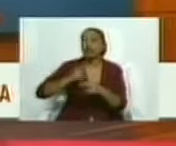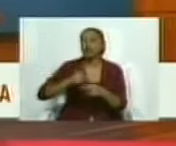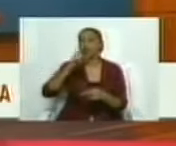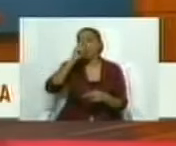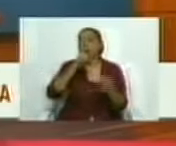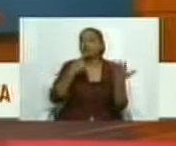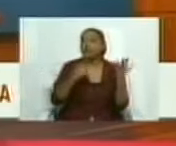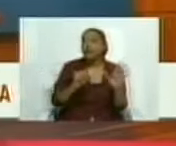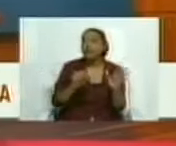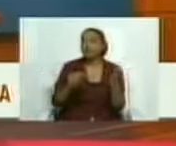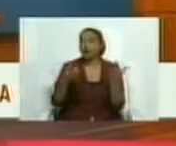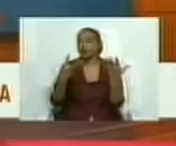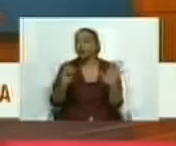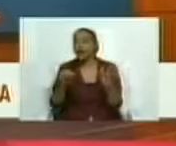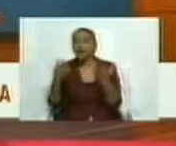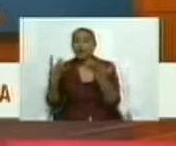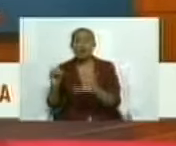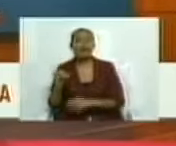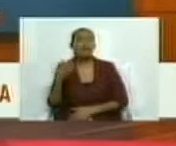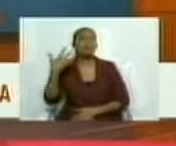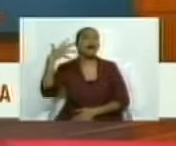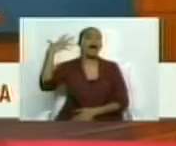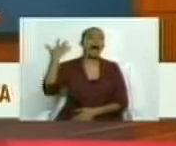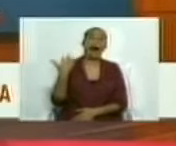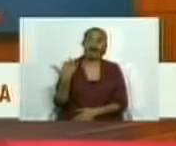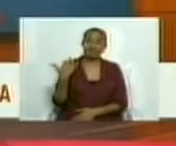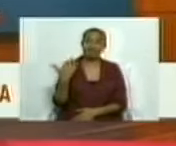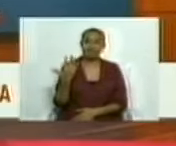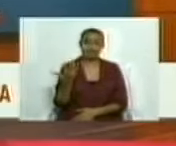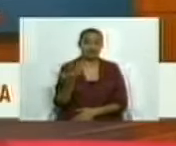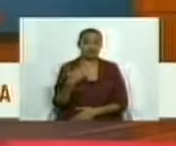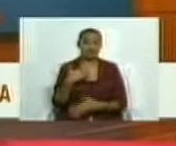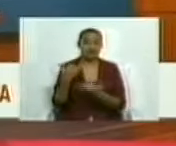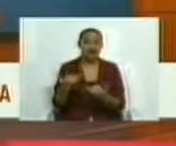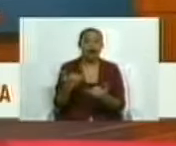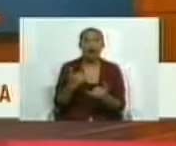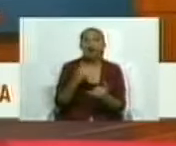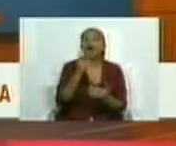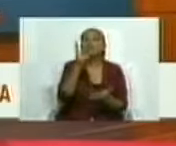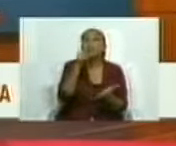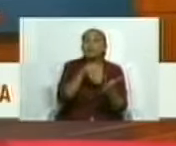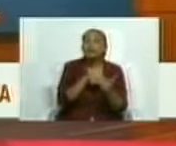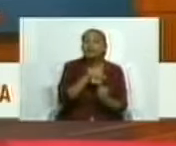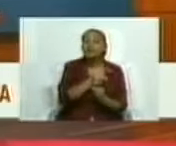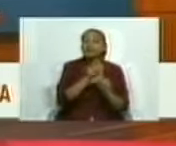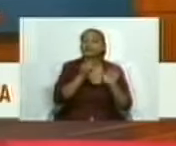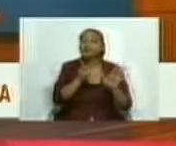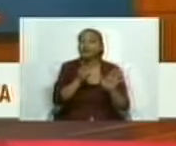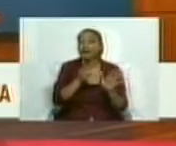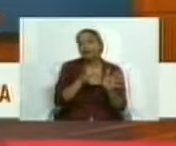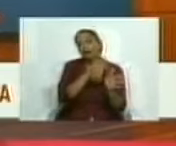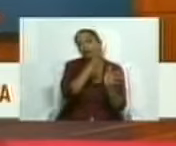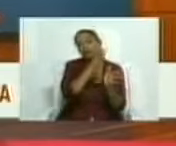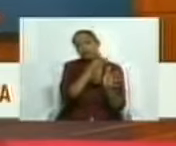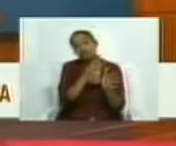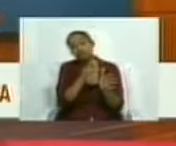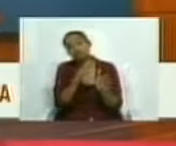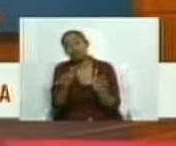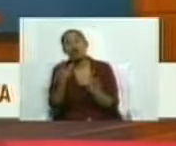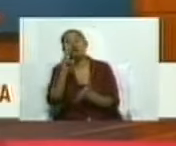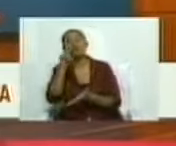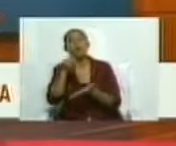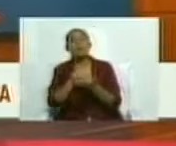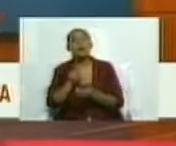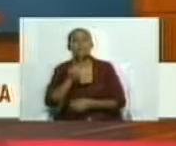90 pero vean esto que es interesante entre el año 2017 al 2023 los casos de robo de robo de vehículos